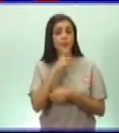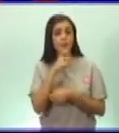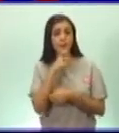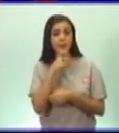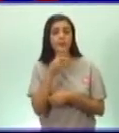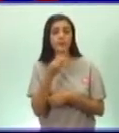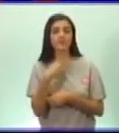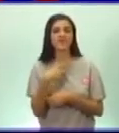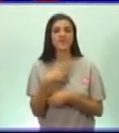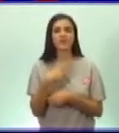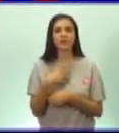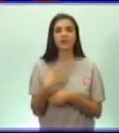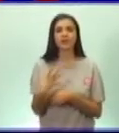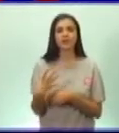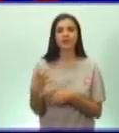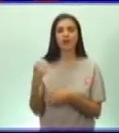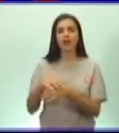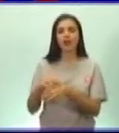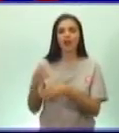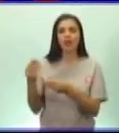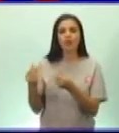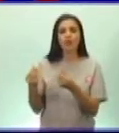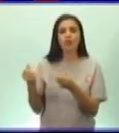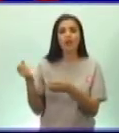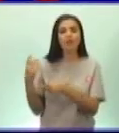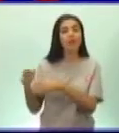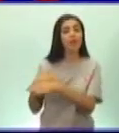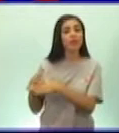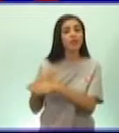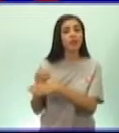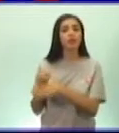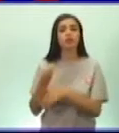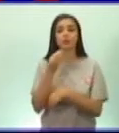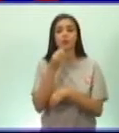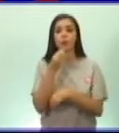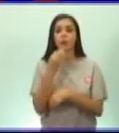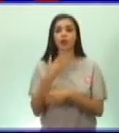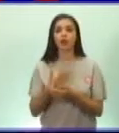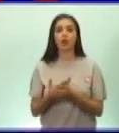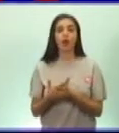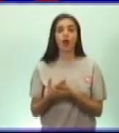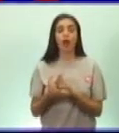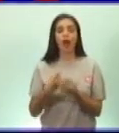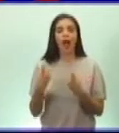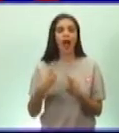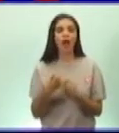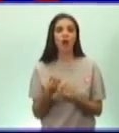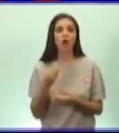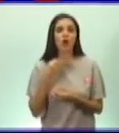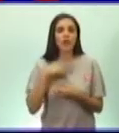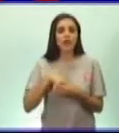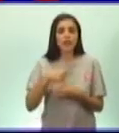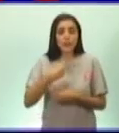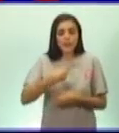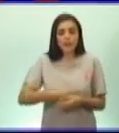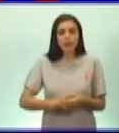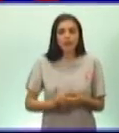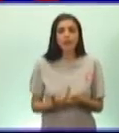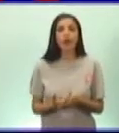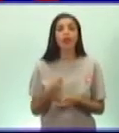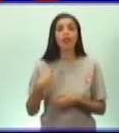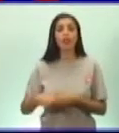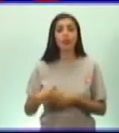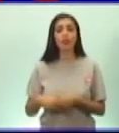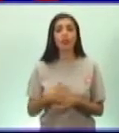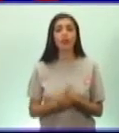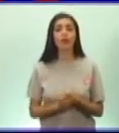causar daños. Además, esto es un acto íntimo que debemos hacerlos en los lugares